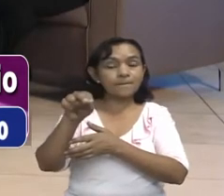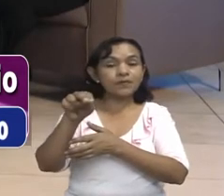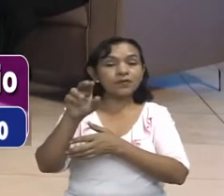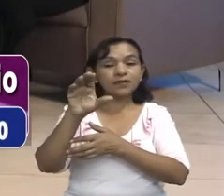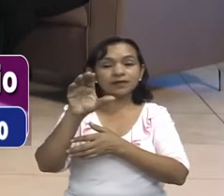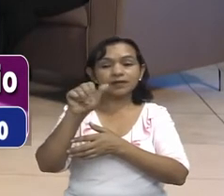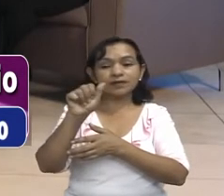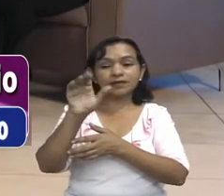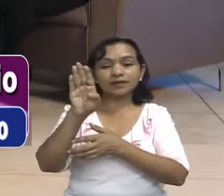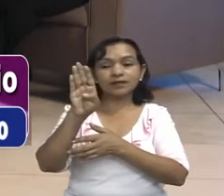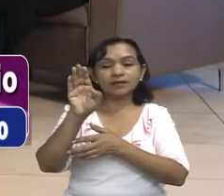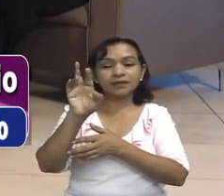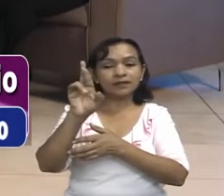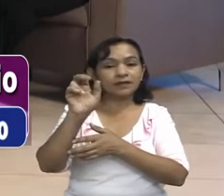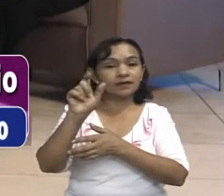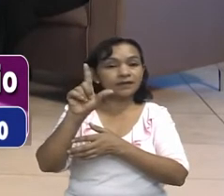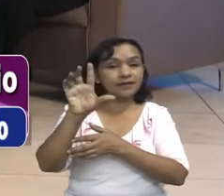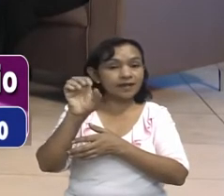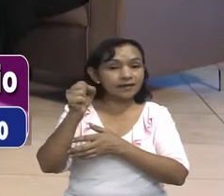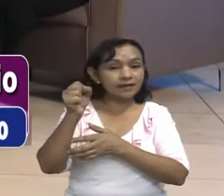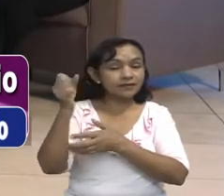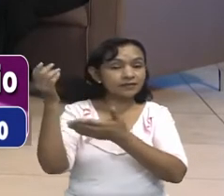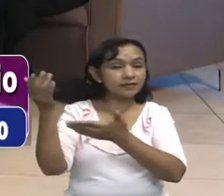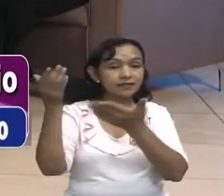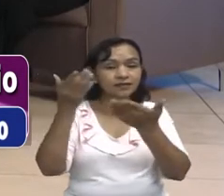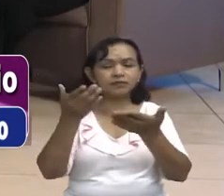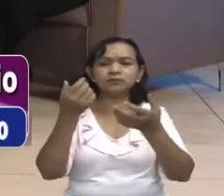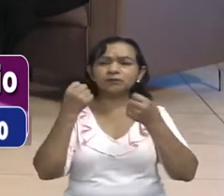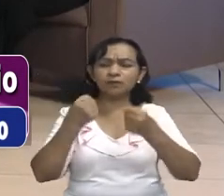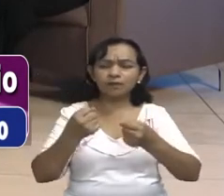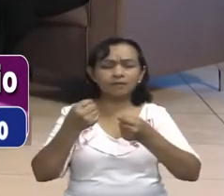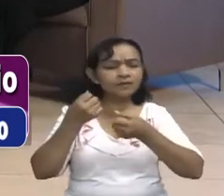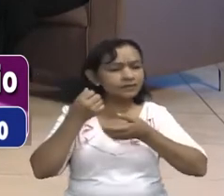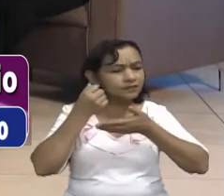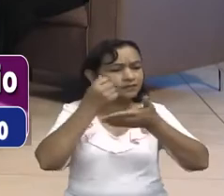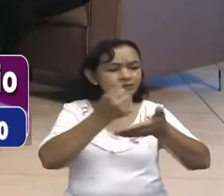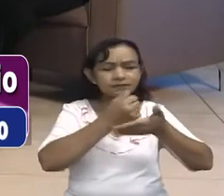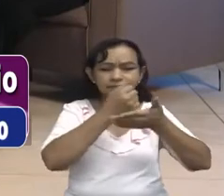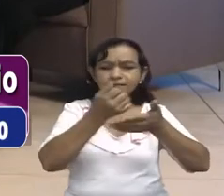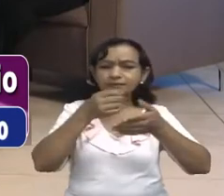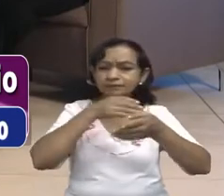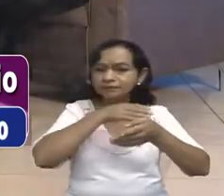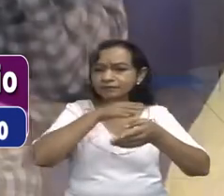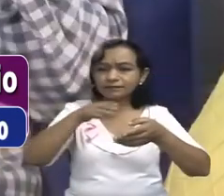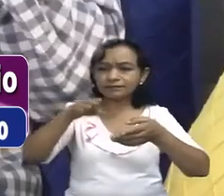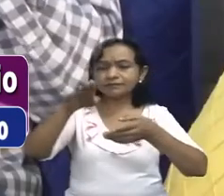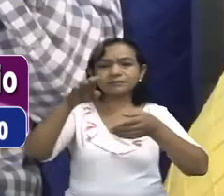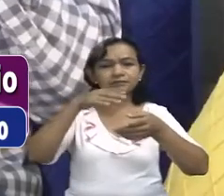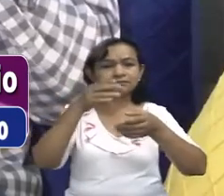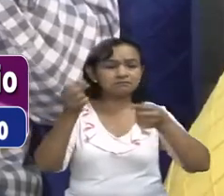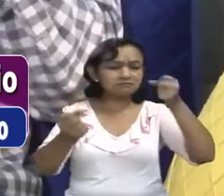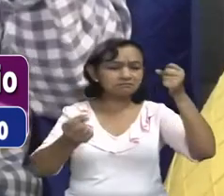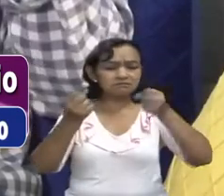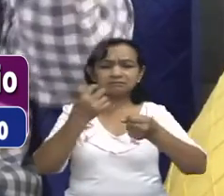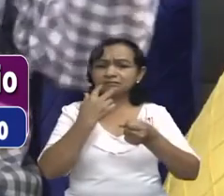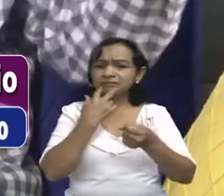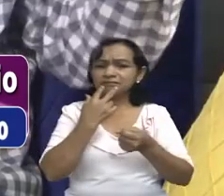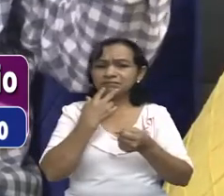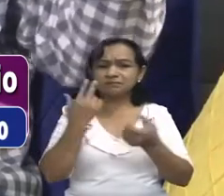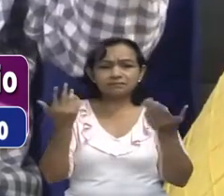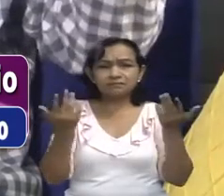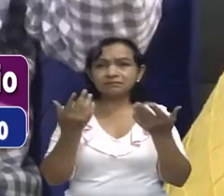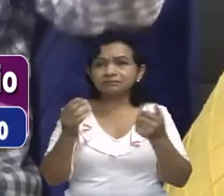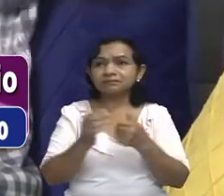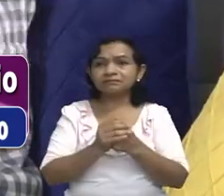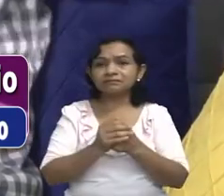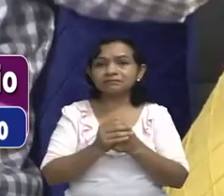que nos brindaba los recursos como para moverse. Muy importante. Imagínate que no había vehículos, pues, pero de repente lo